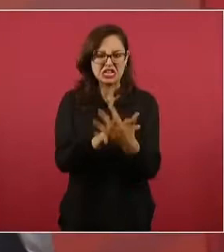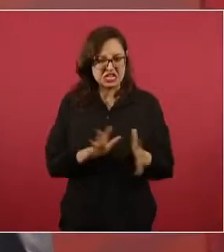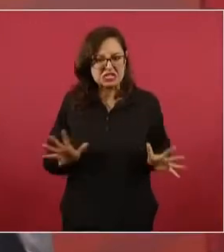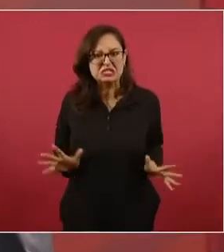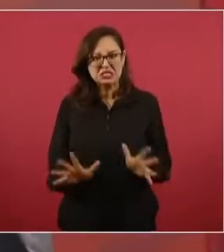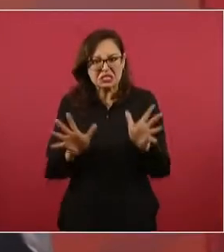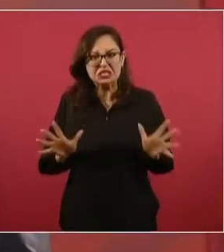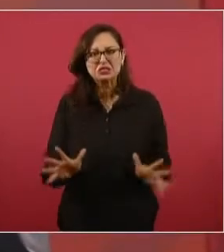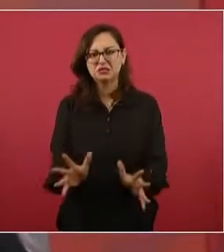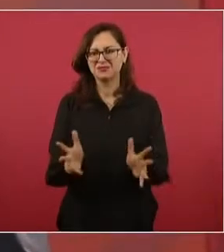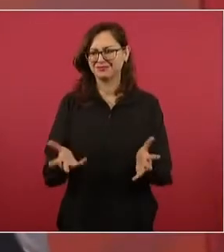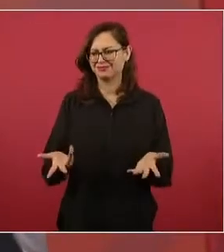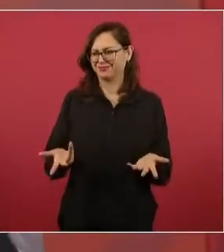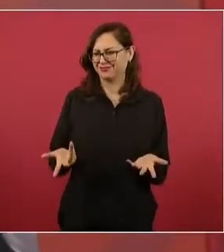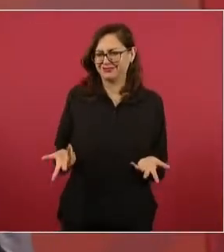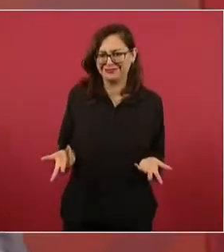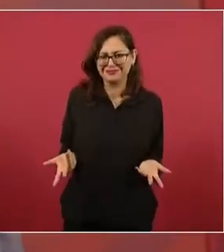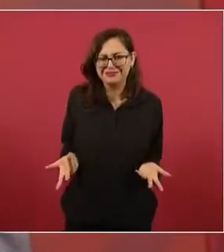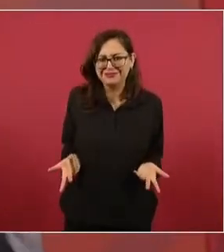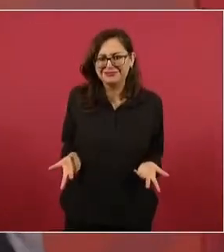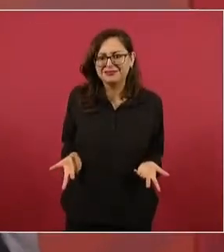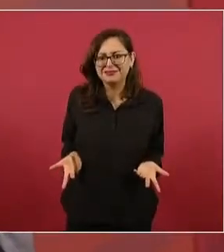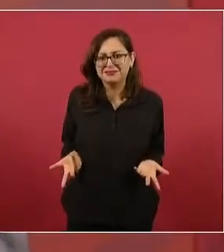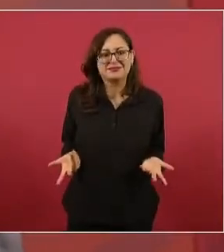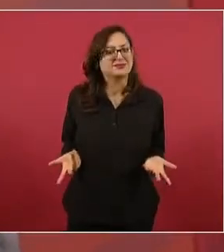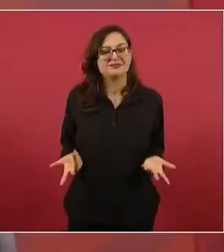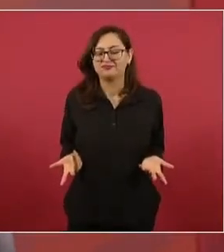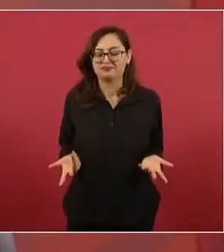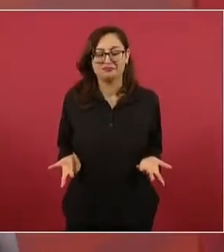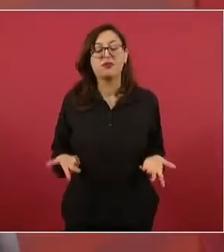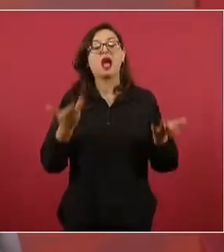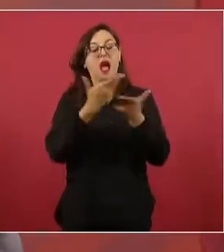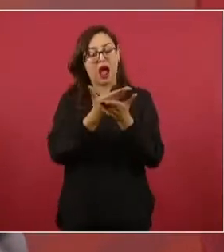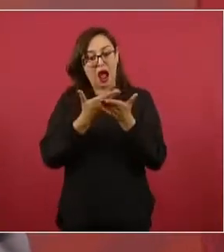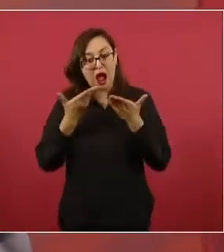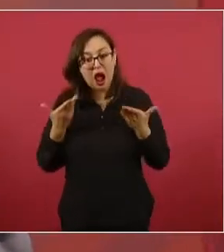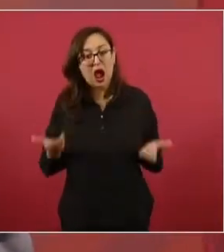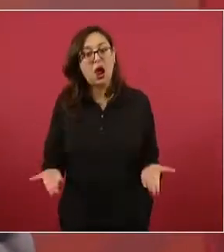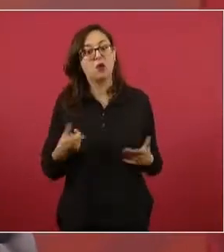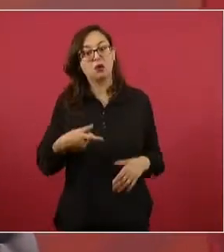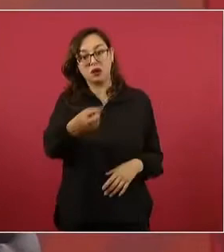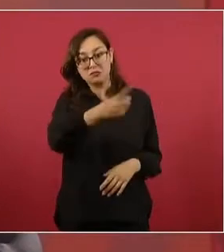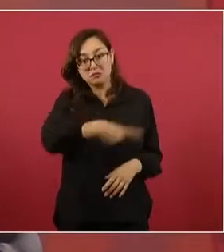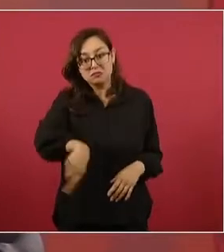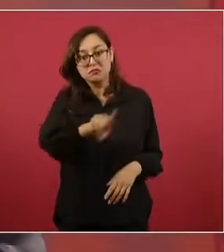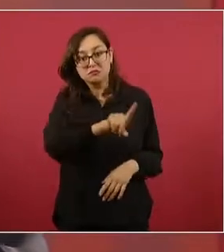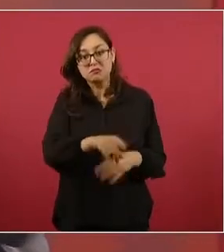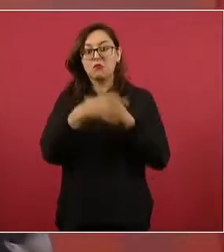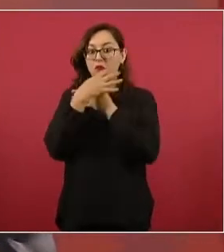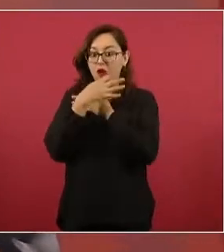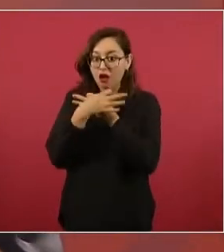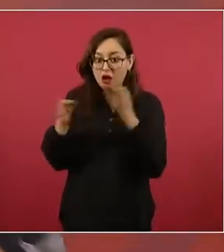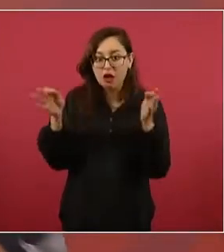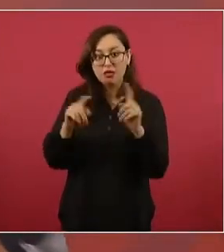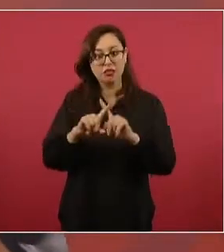sí, y qué bueno que ahora, sí, el mensaje